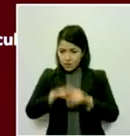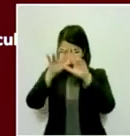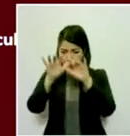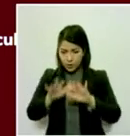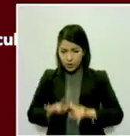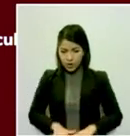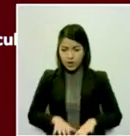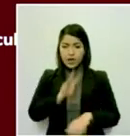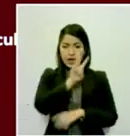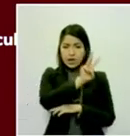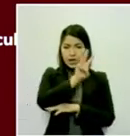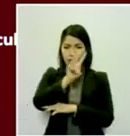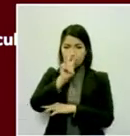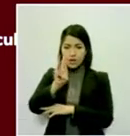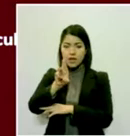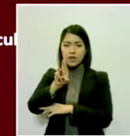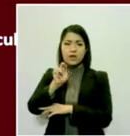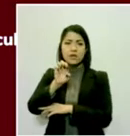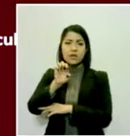página